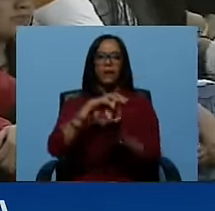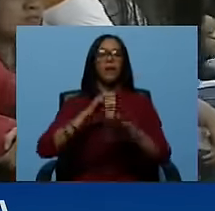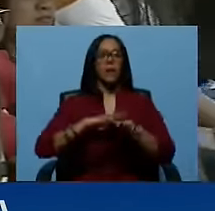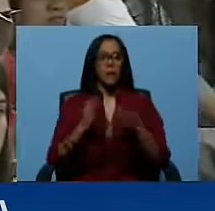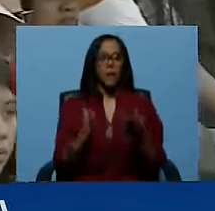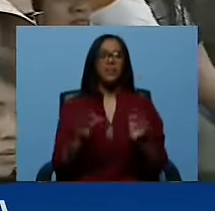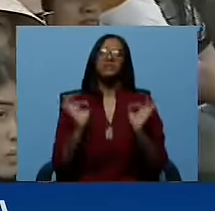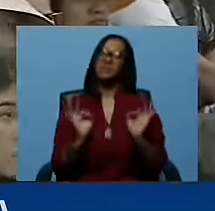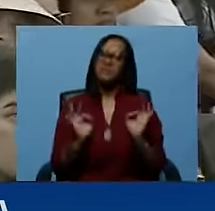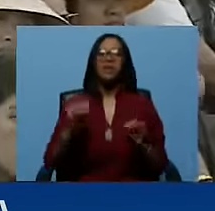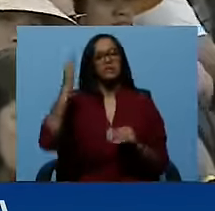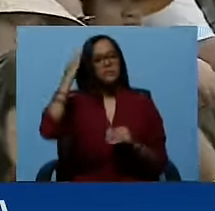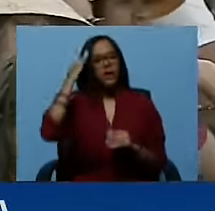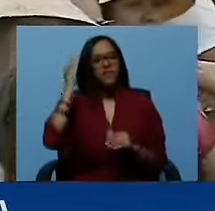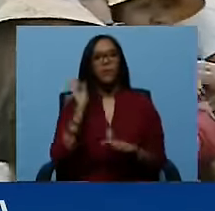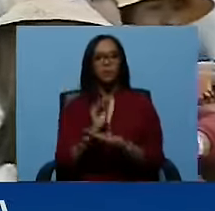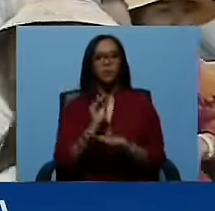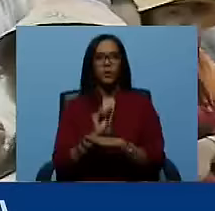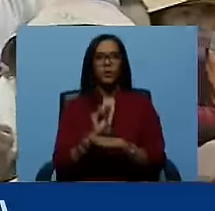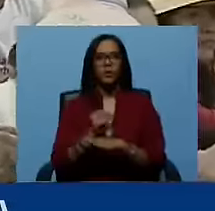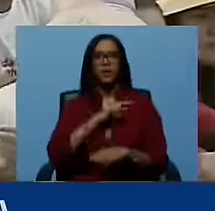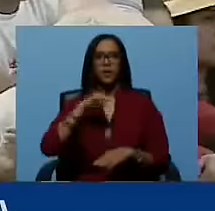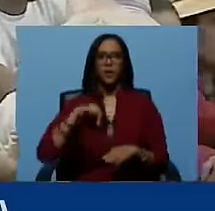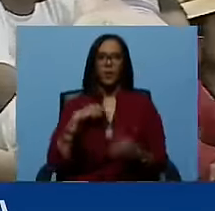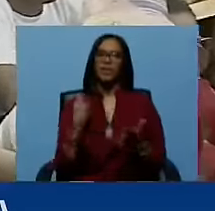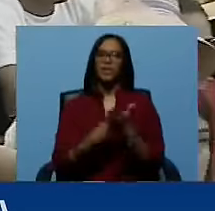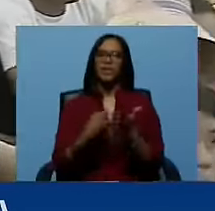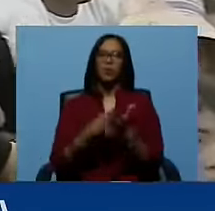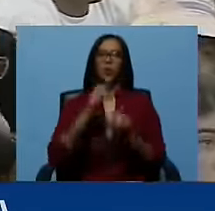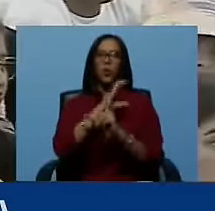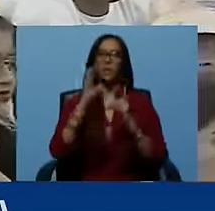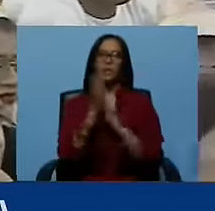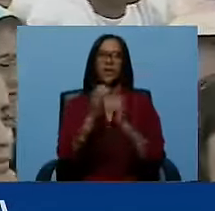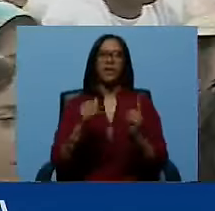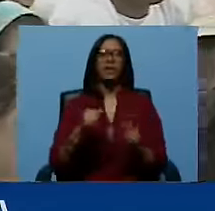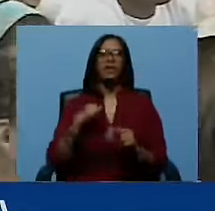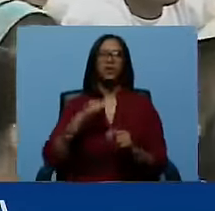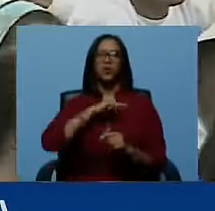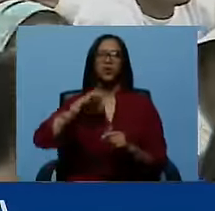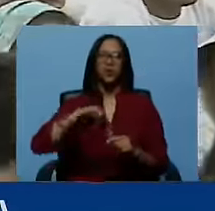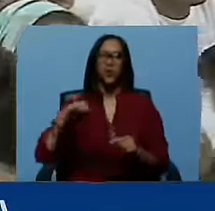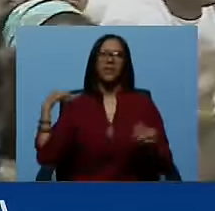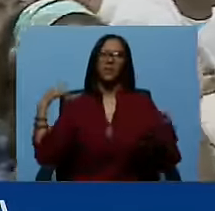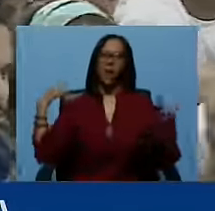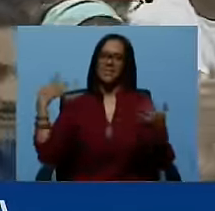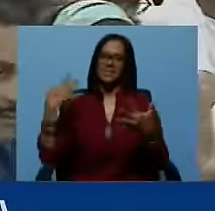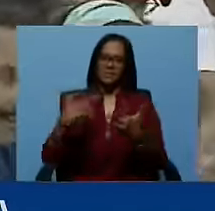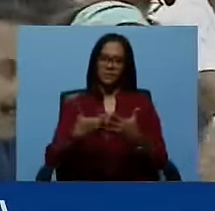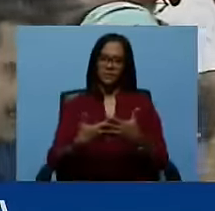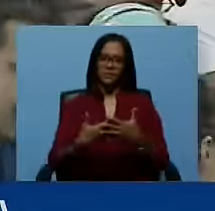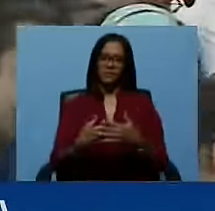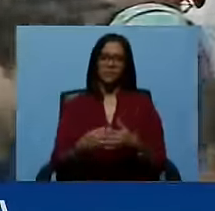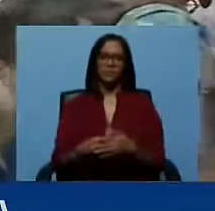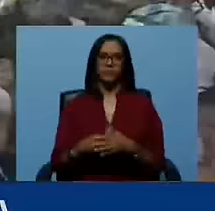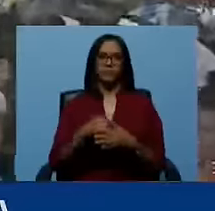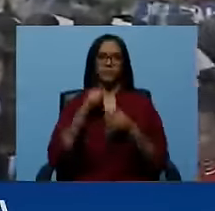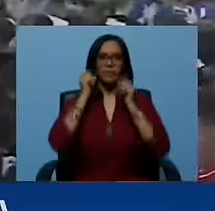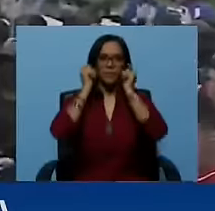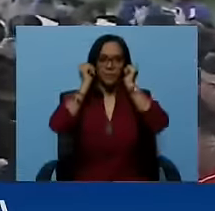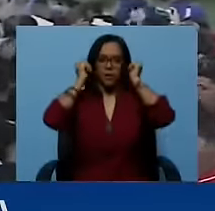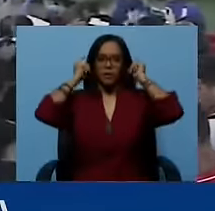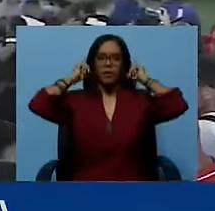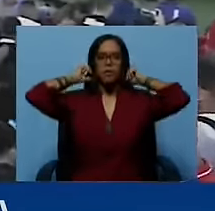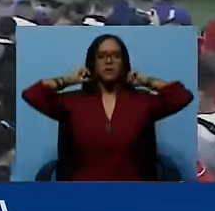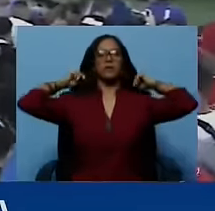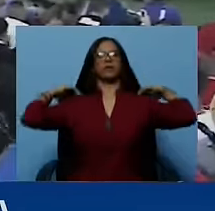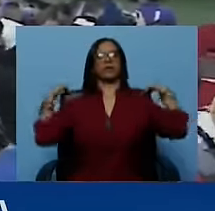todo sabemos cuidar nuestro tesoro cultural, que son nuestros ancestros y nuestras ancestras. Somos un pueblo con